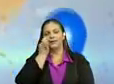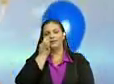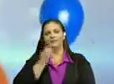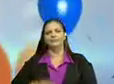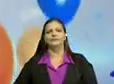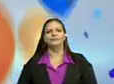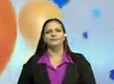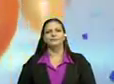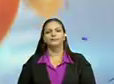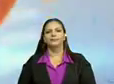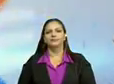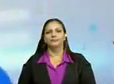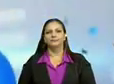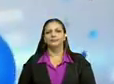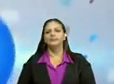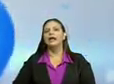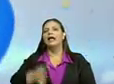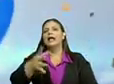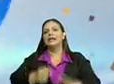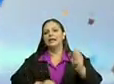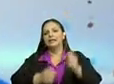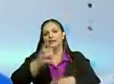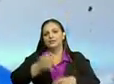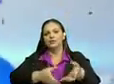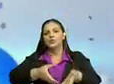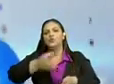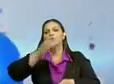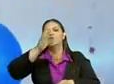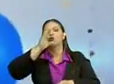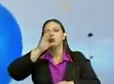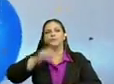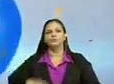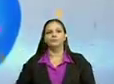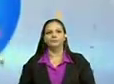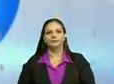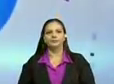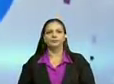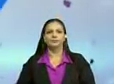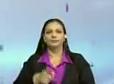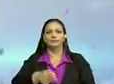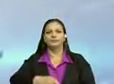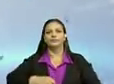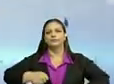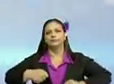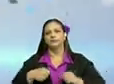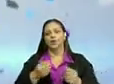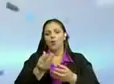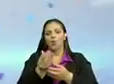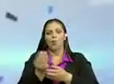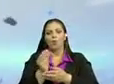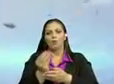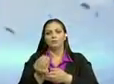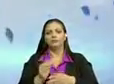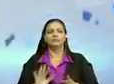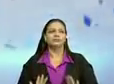leche de la vaca a la boca. De verdad, fabuloso. Riquísimo. El huevo de la gallina a la boca. Qué